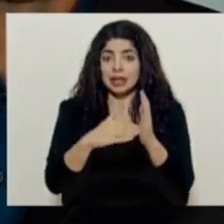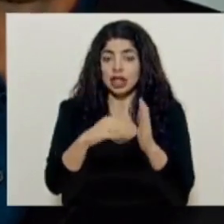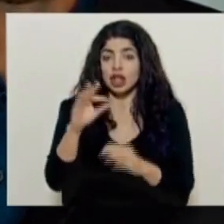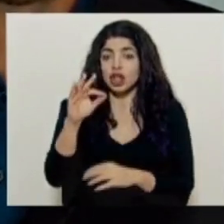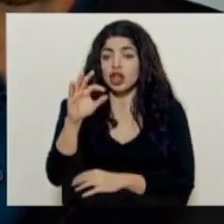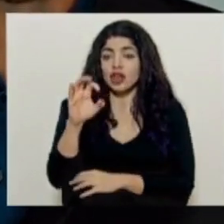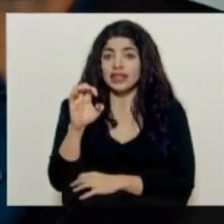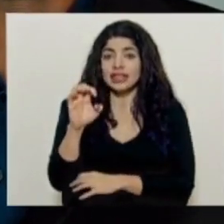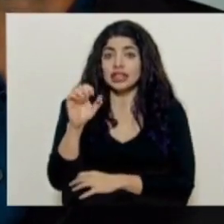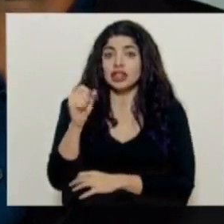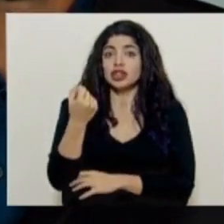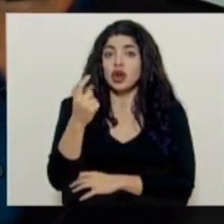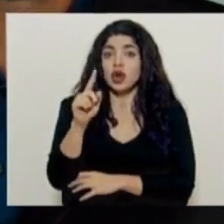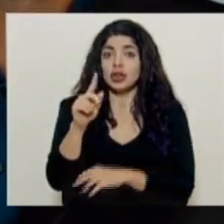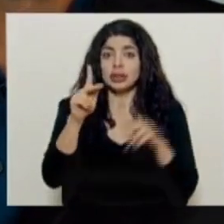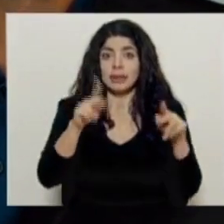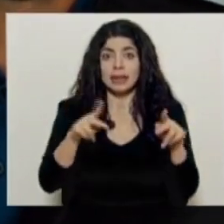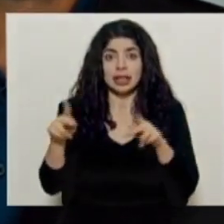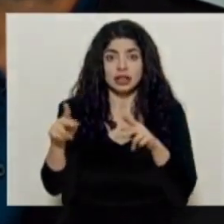183.911 personas recuperadas.